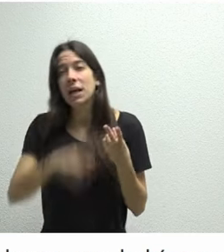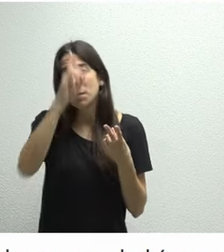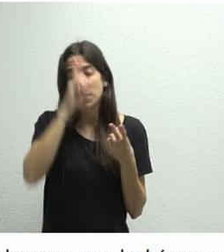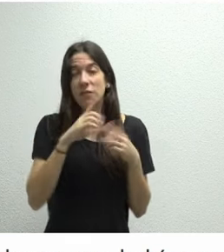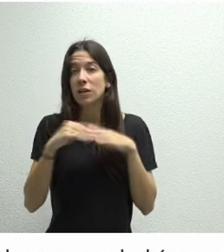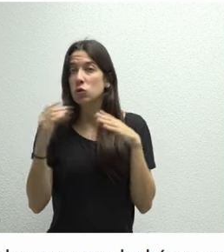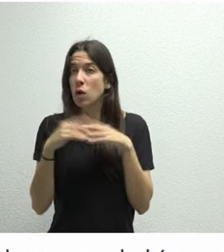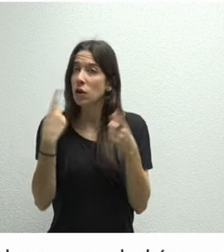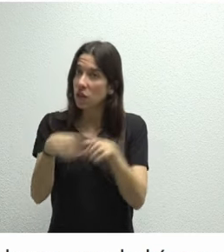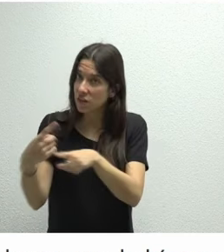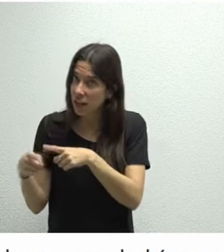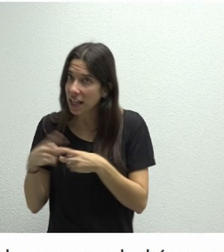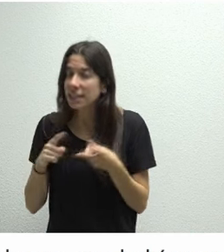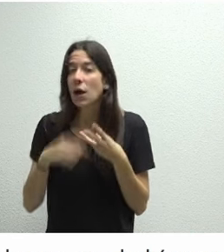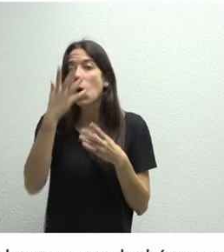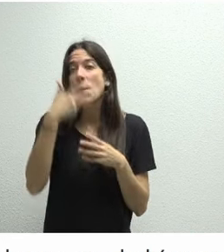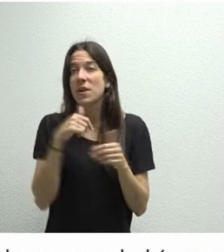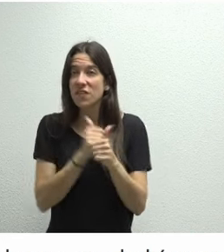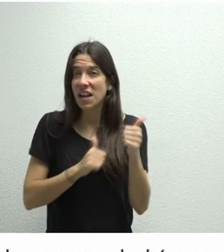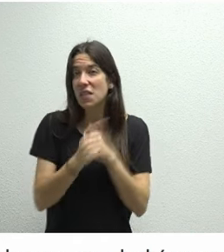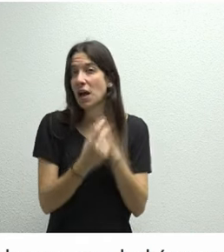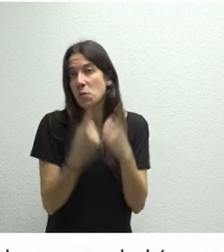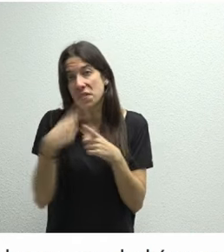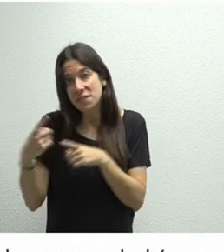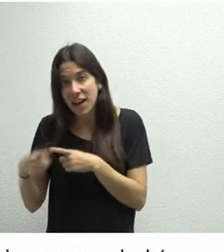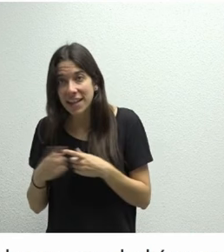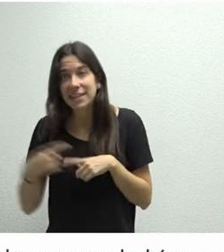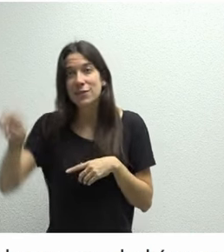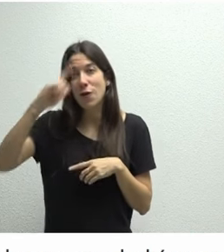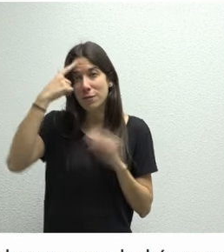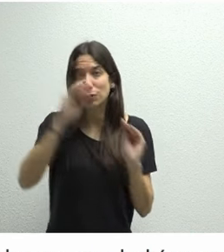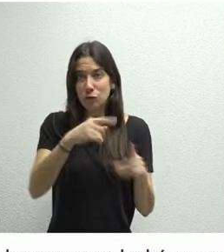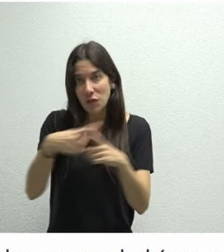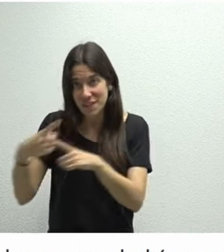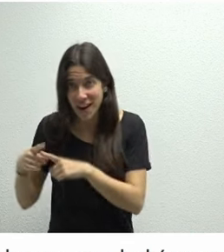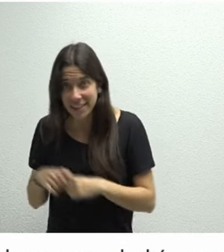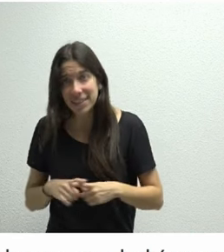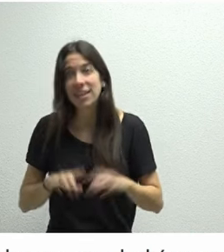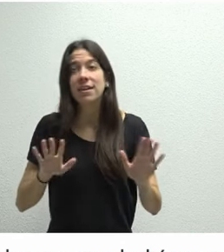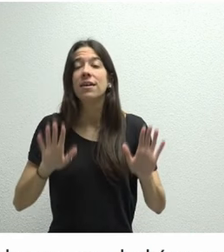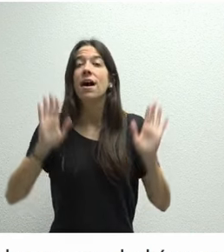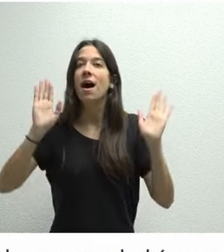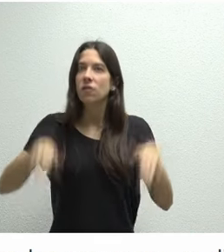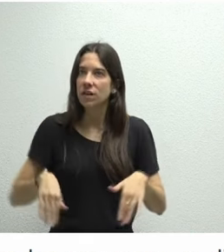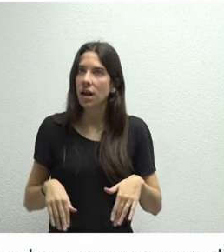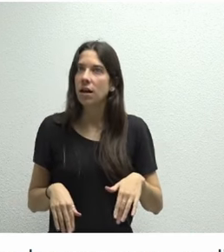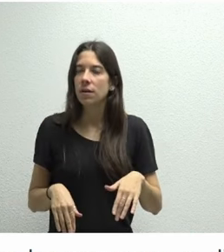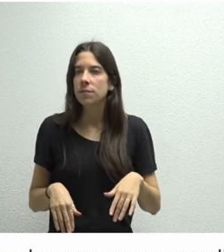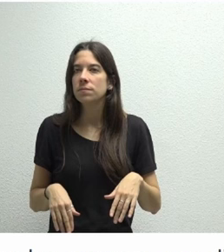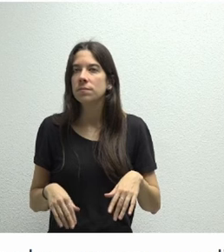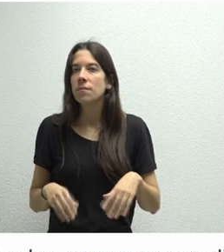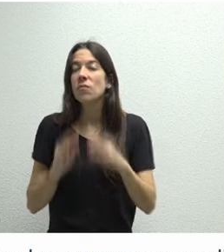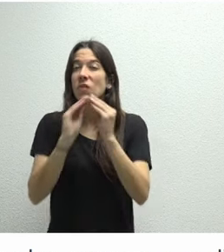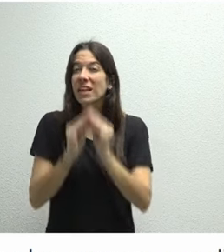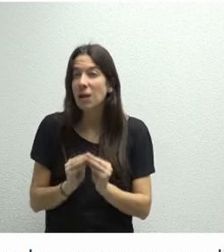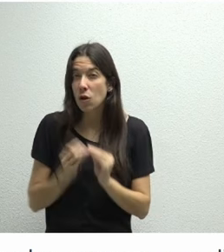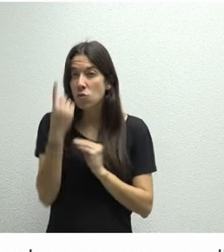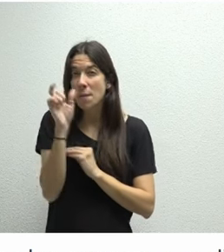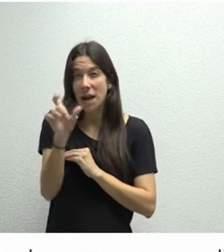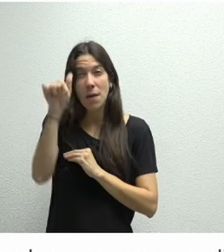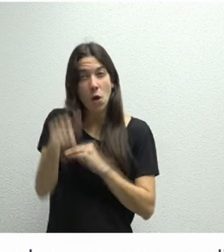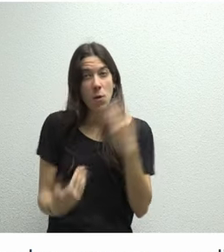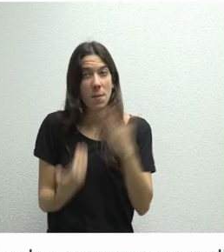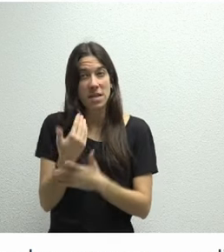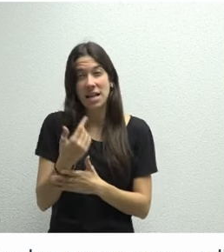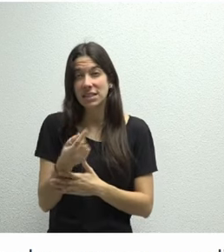de prefieren una cosa tien un concepto Entonces el desarrollar una palabra que se Ha oído muchas veces hoy por la mañana